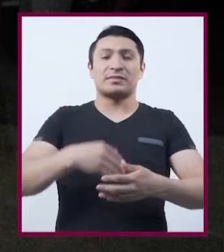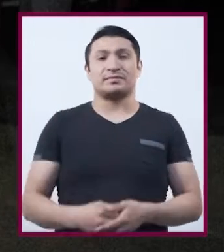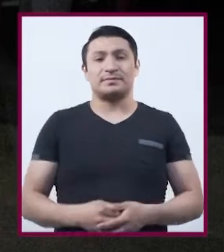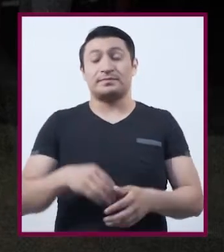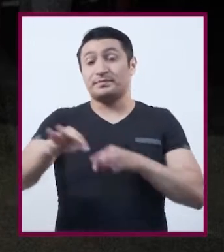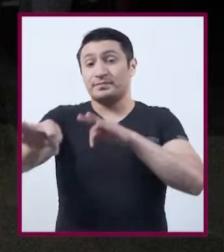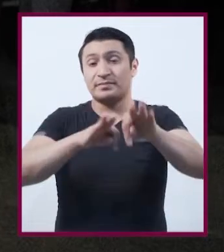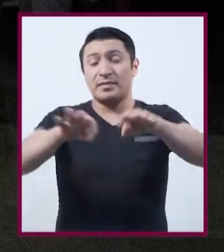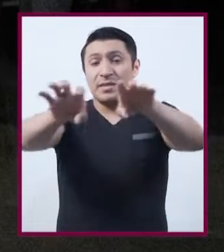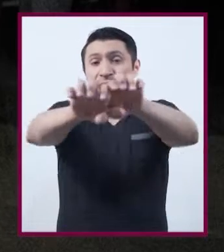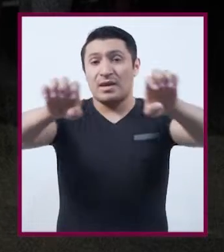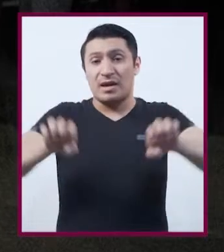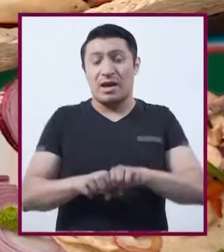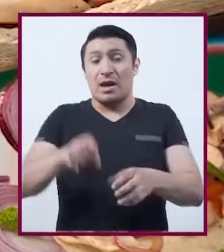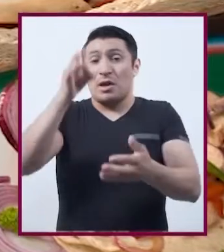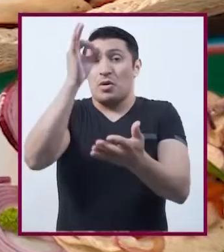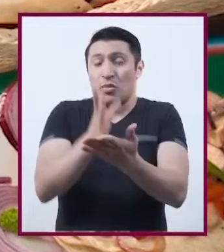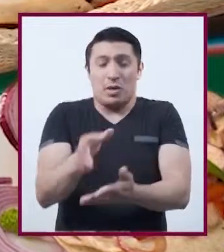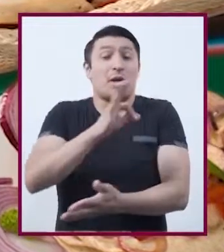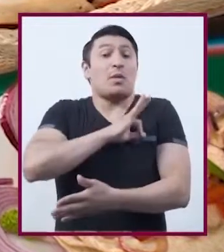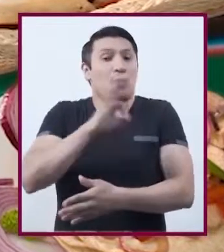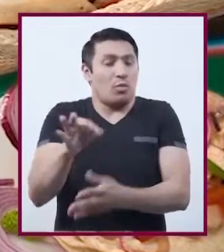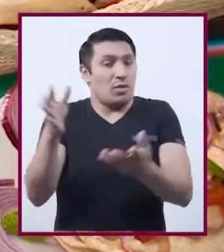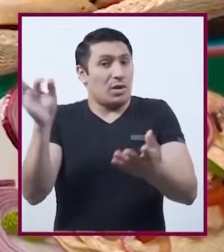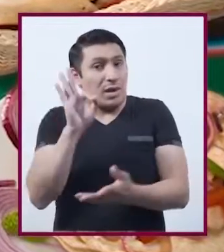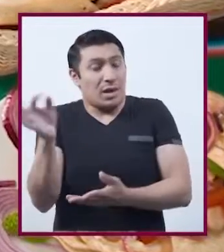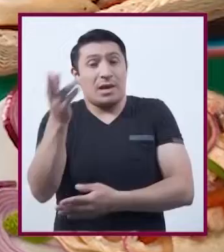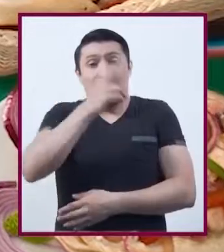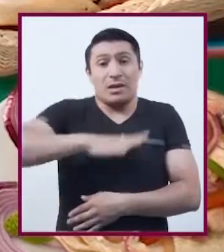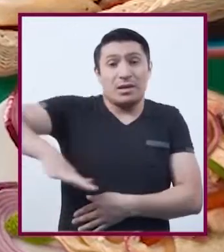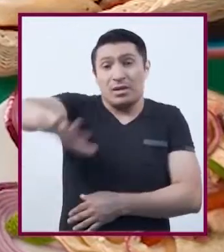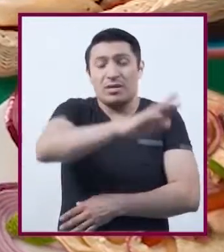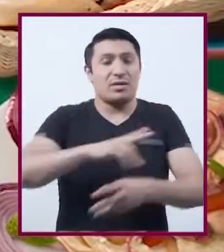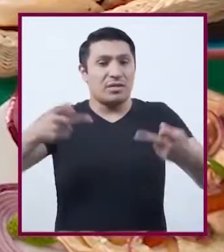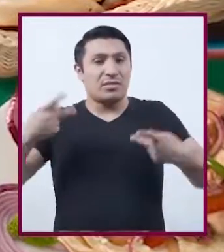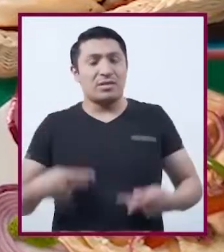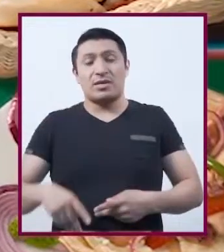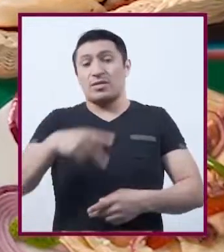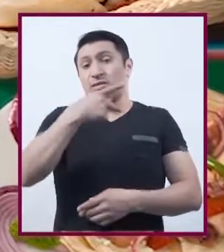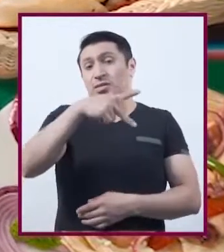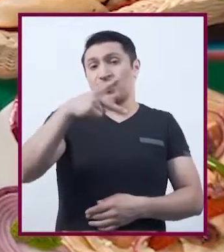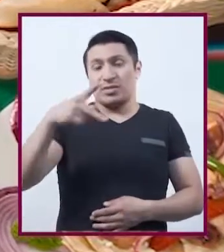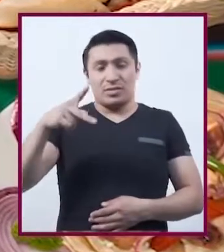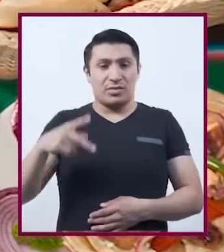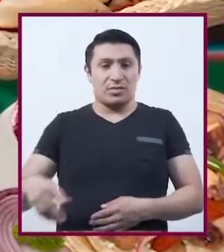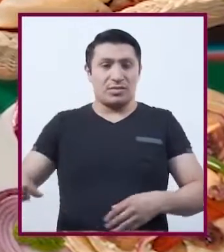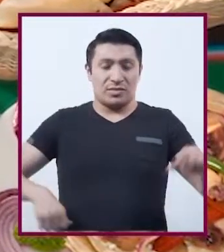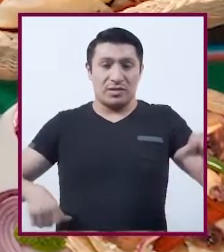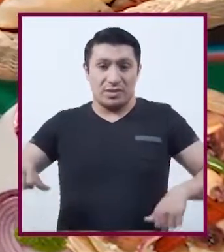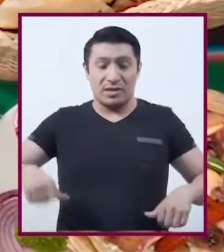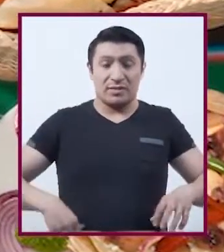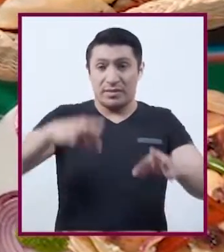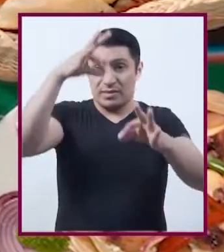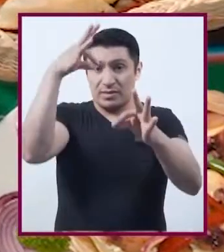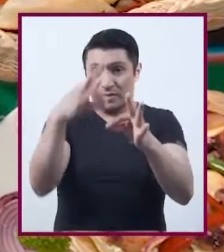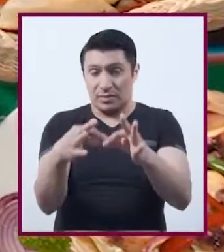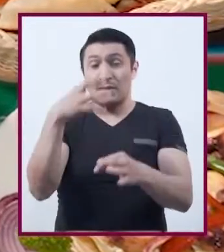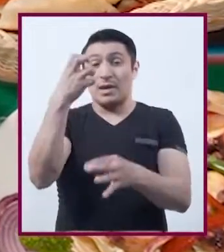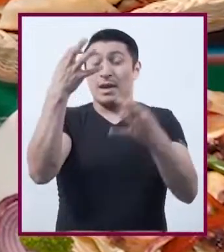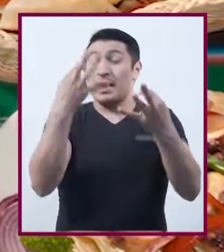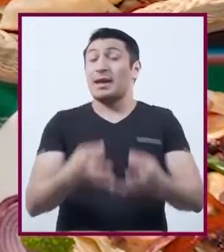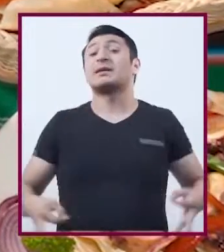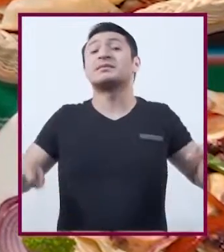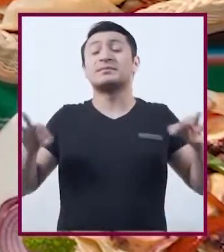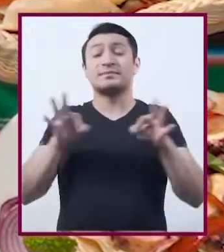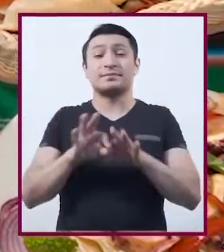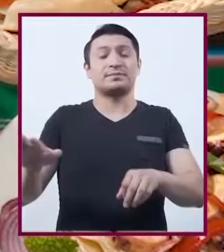deber que nos conviene a todos y todas. Un trabajo en equipo que solo es posible si cada una o uno cumple con su parte